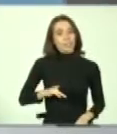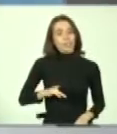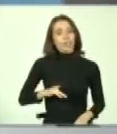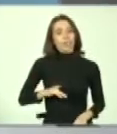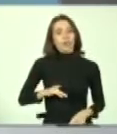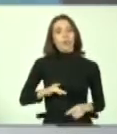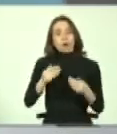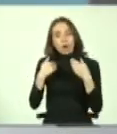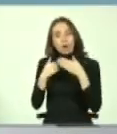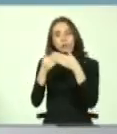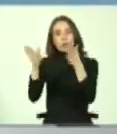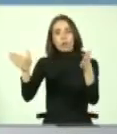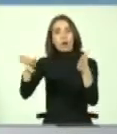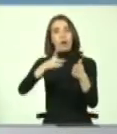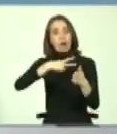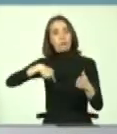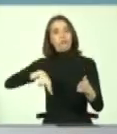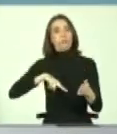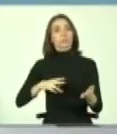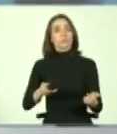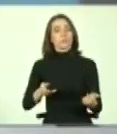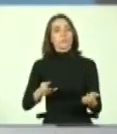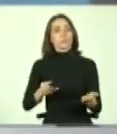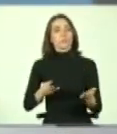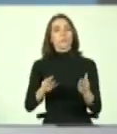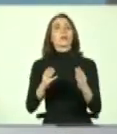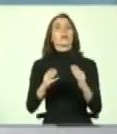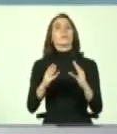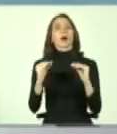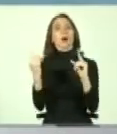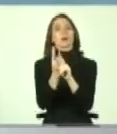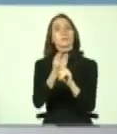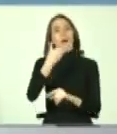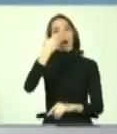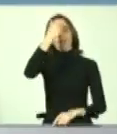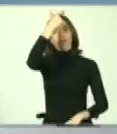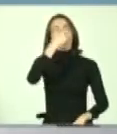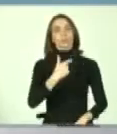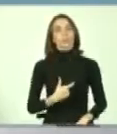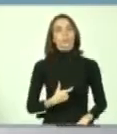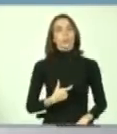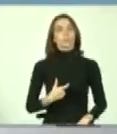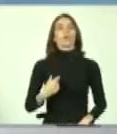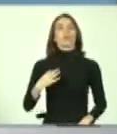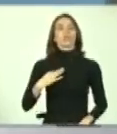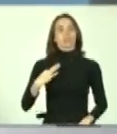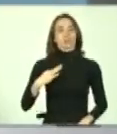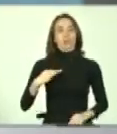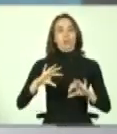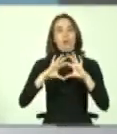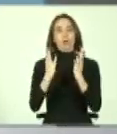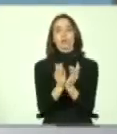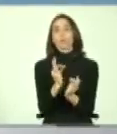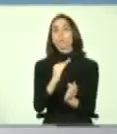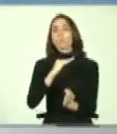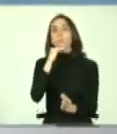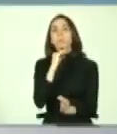abierto sus puertas para hablar como ciudadano de pleno derecho